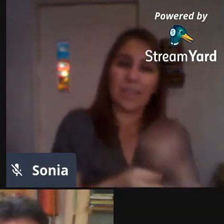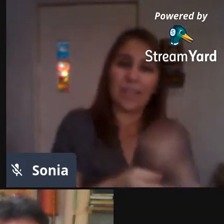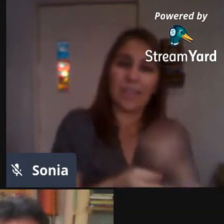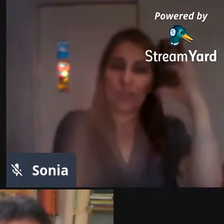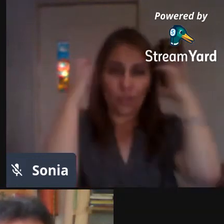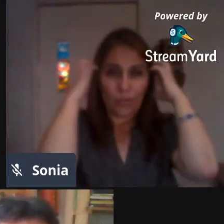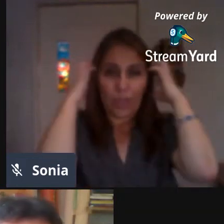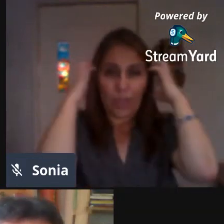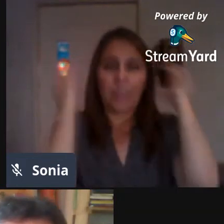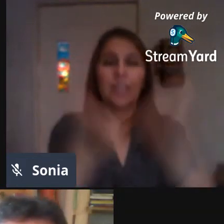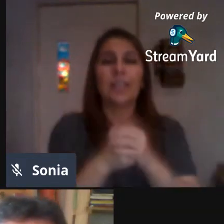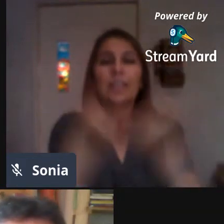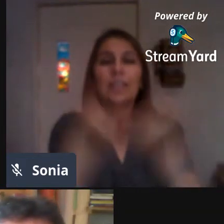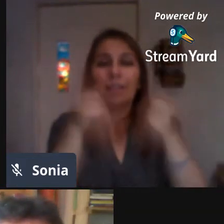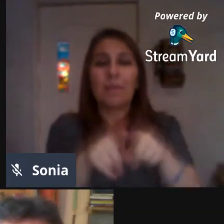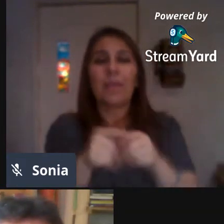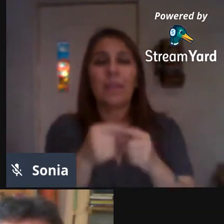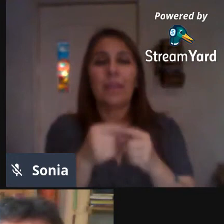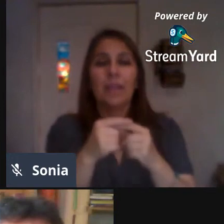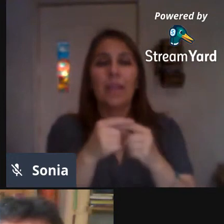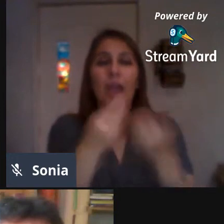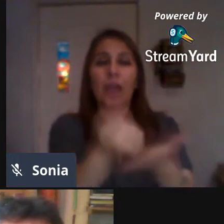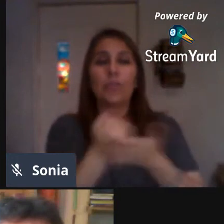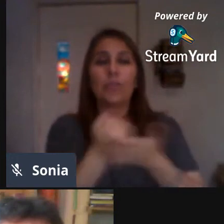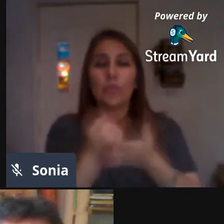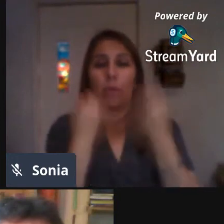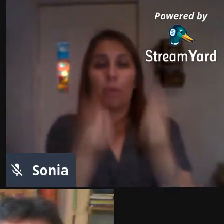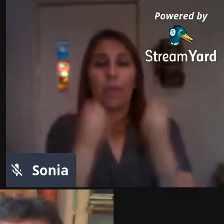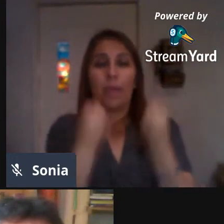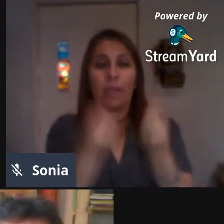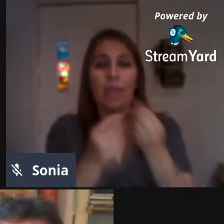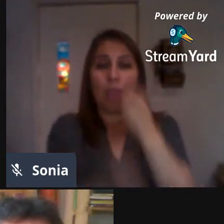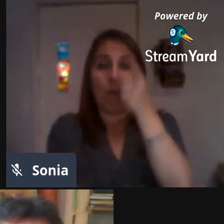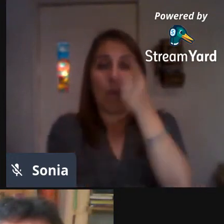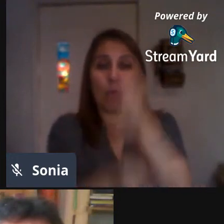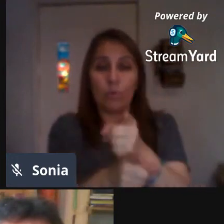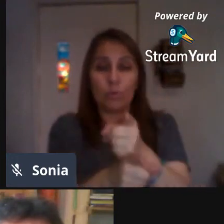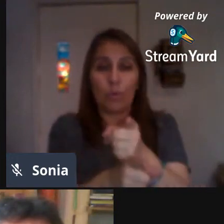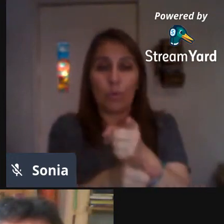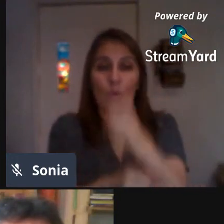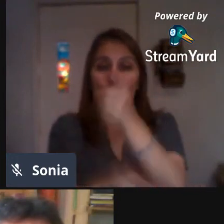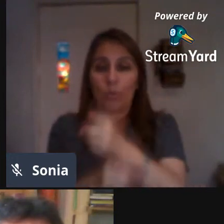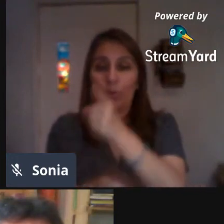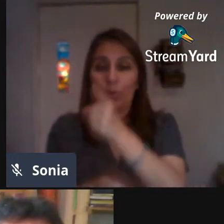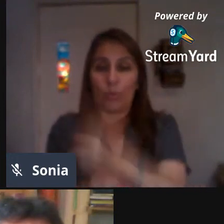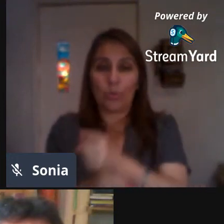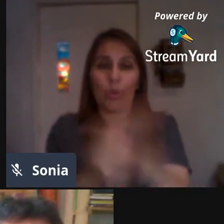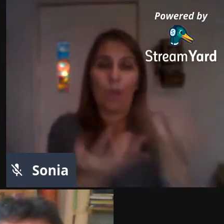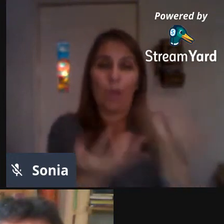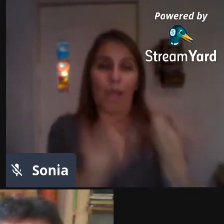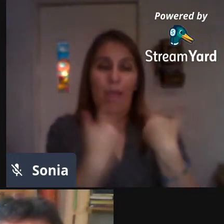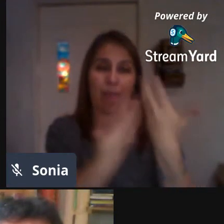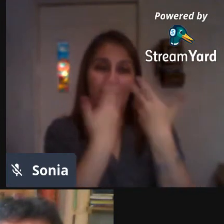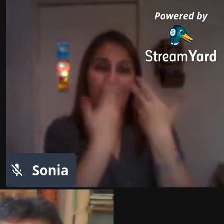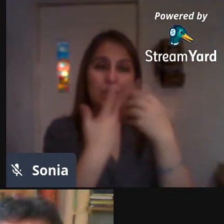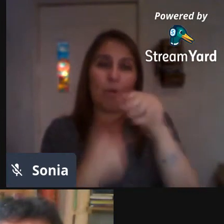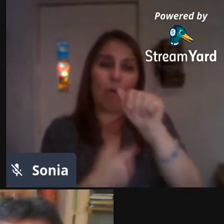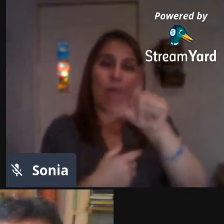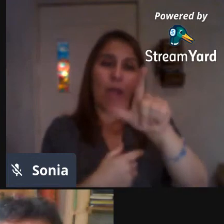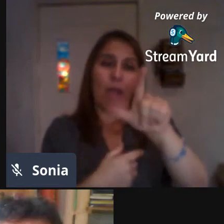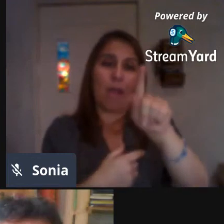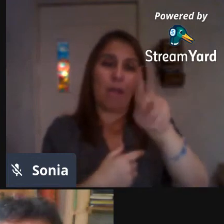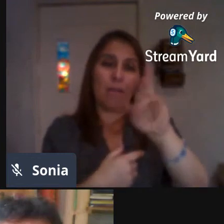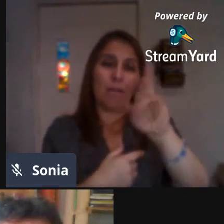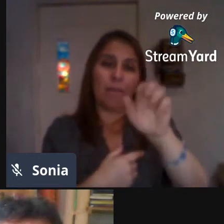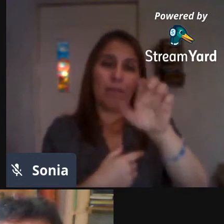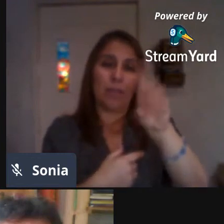permite eso que nos enseñó justamente alfredo molano qué es la escucha